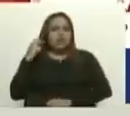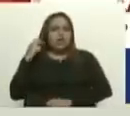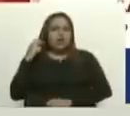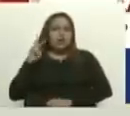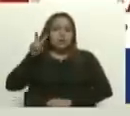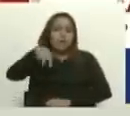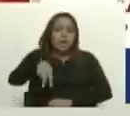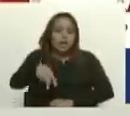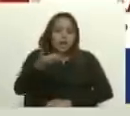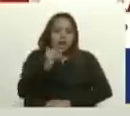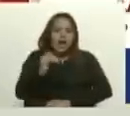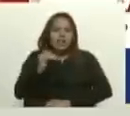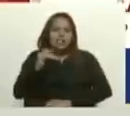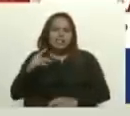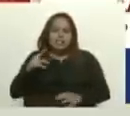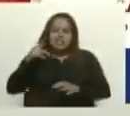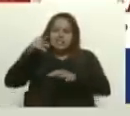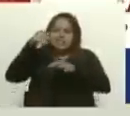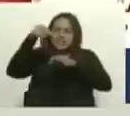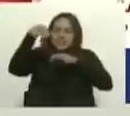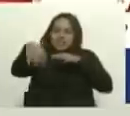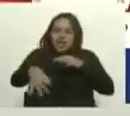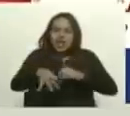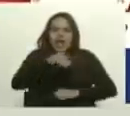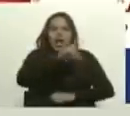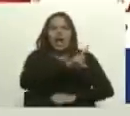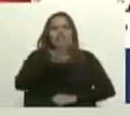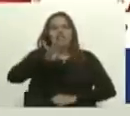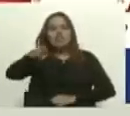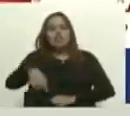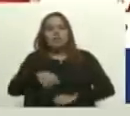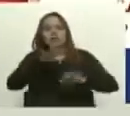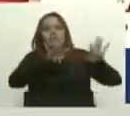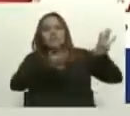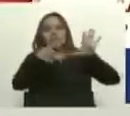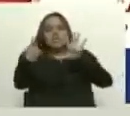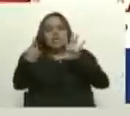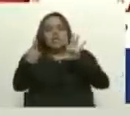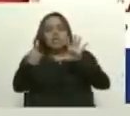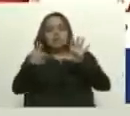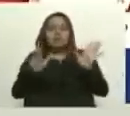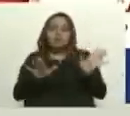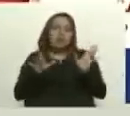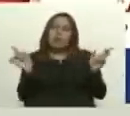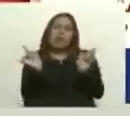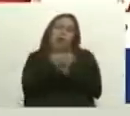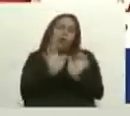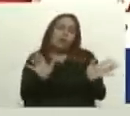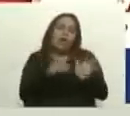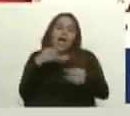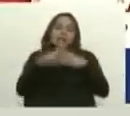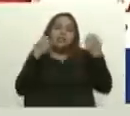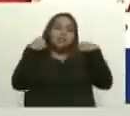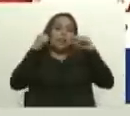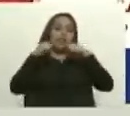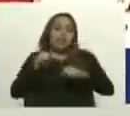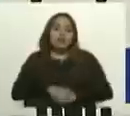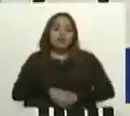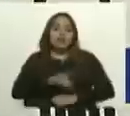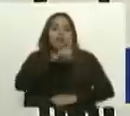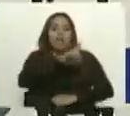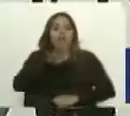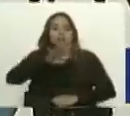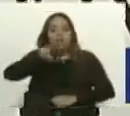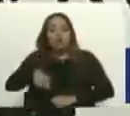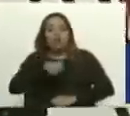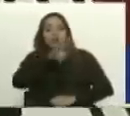saltico de 14.96, un saltico nada más practicando. Y con eso fue más